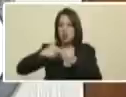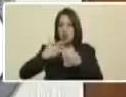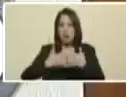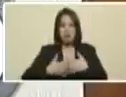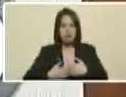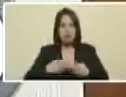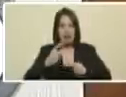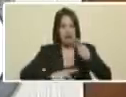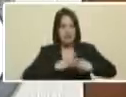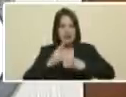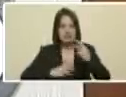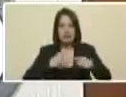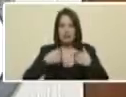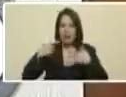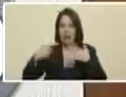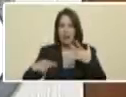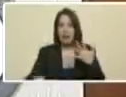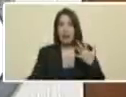refinería.